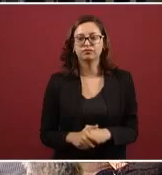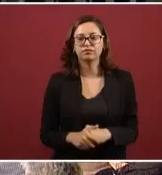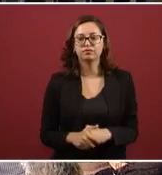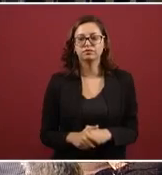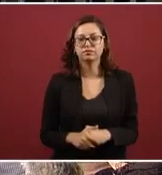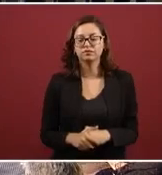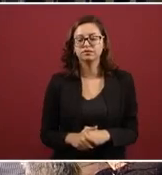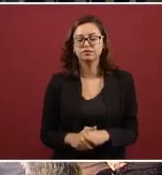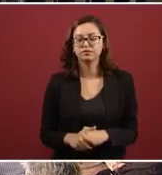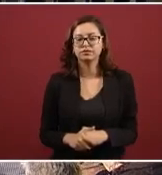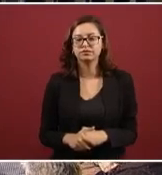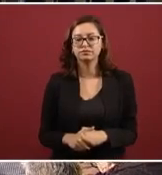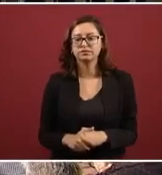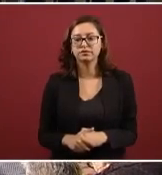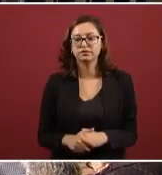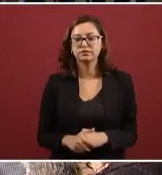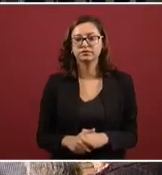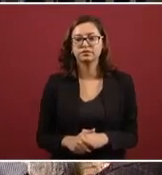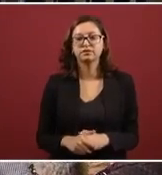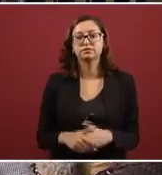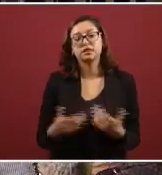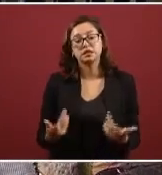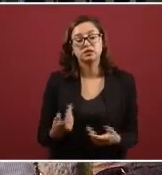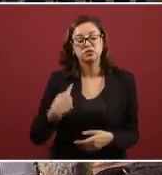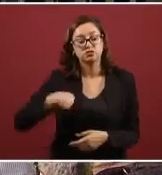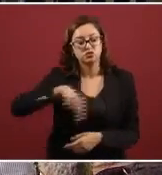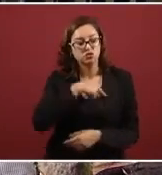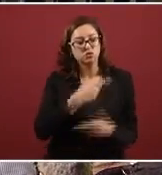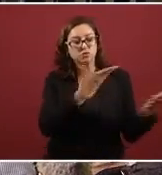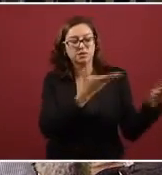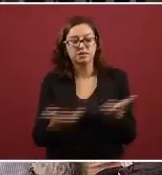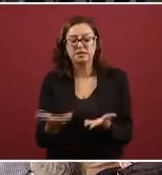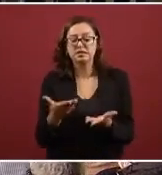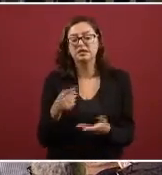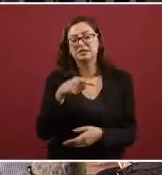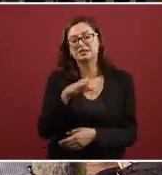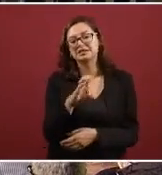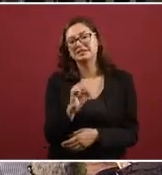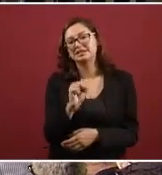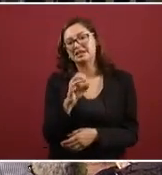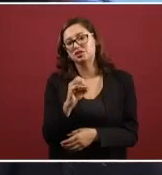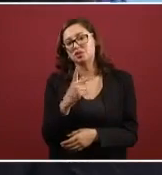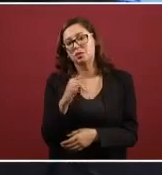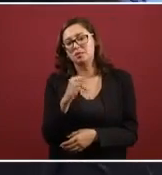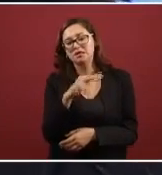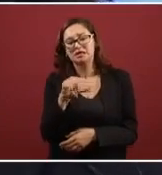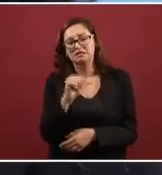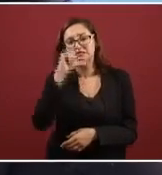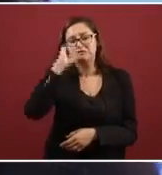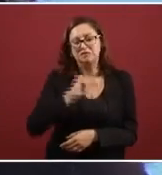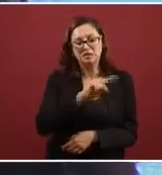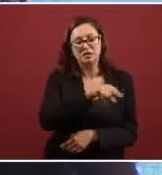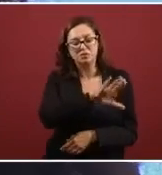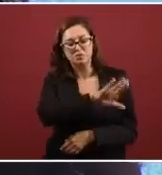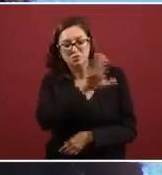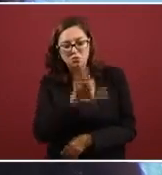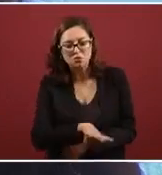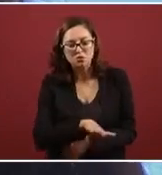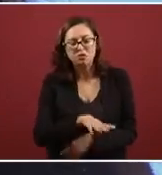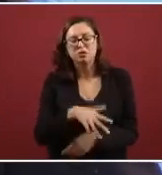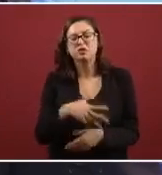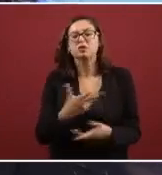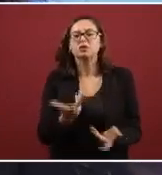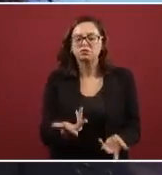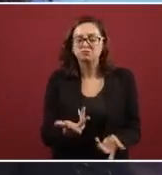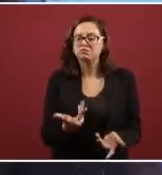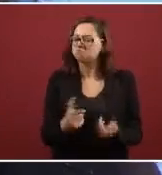a un artista que perdió la vida, Celso Piña. Iba a presentarse en Los Pinos y se va a hacer un homenaje a su historia